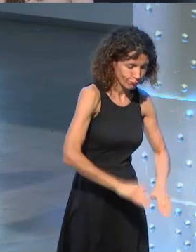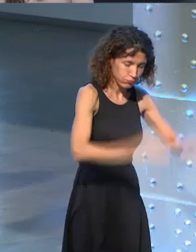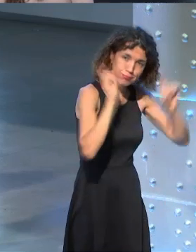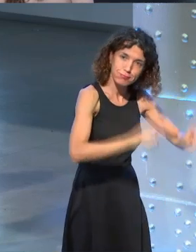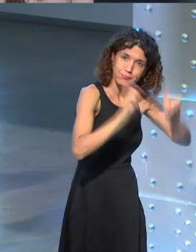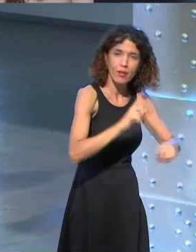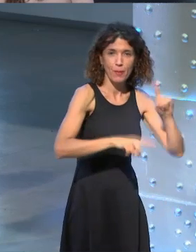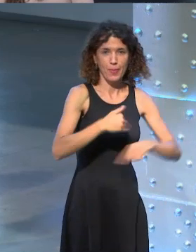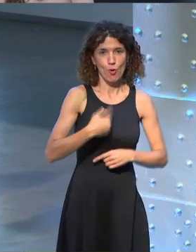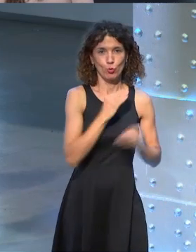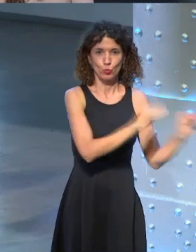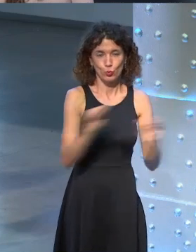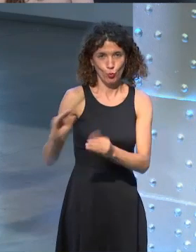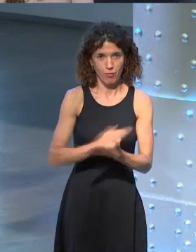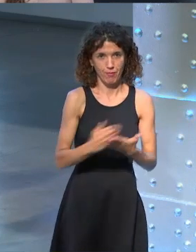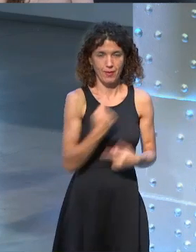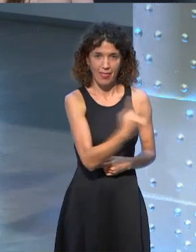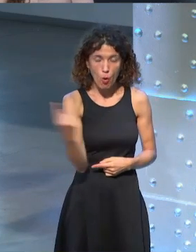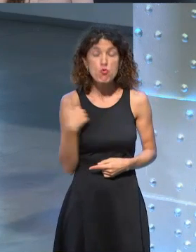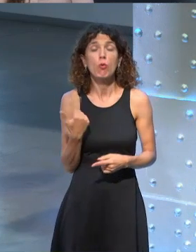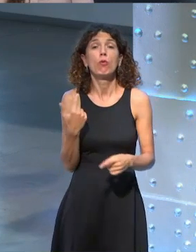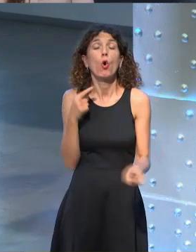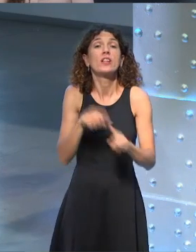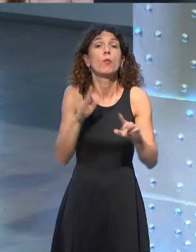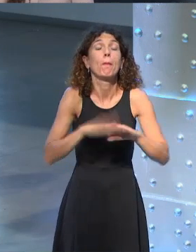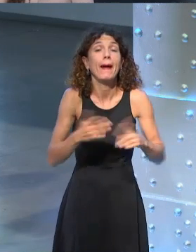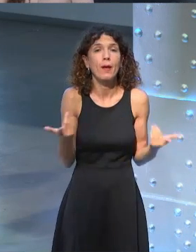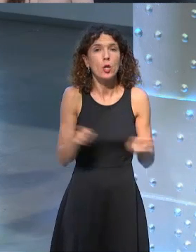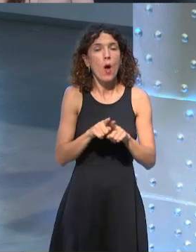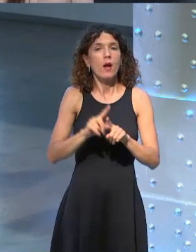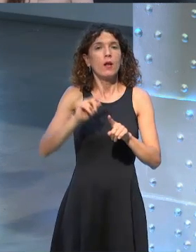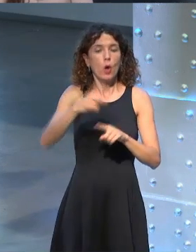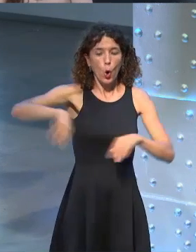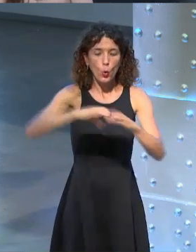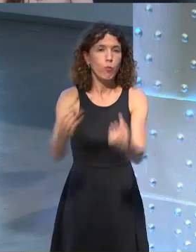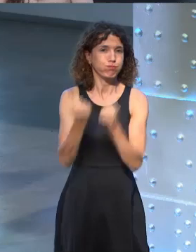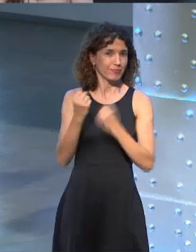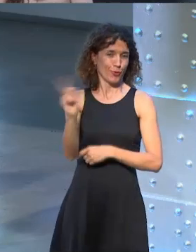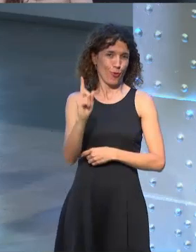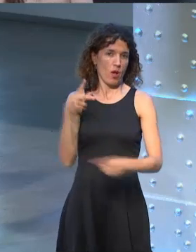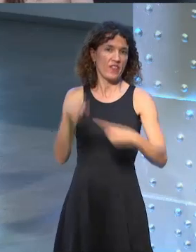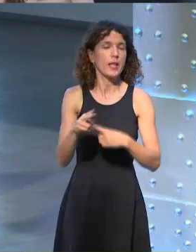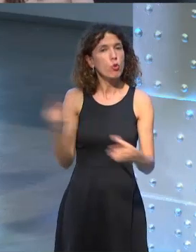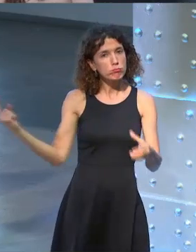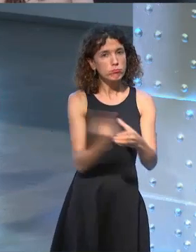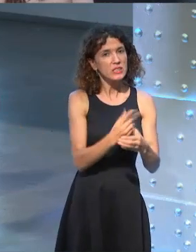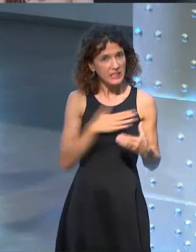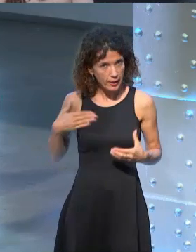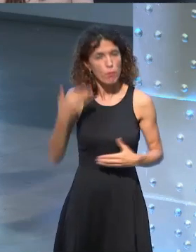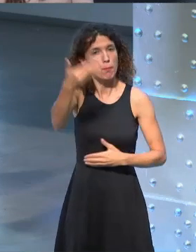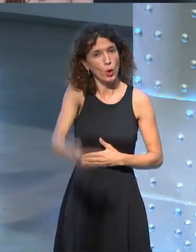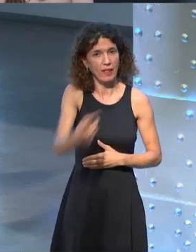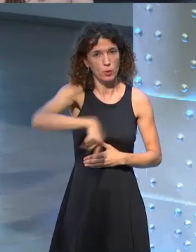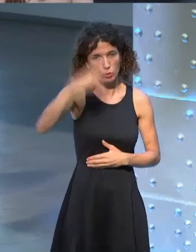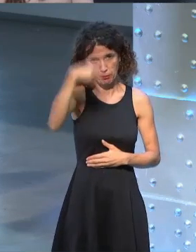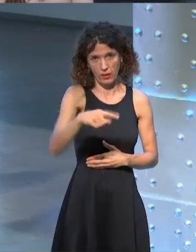asignado. ¿Para qué? Entre otras cosas, para no ser rechazado por el grupo de iguales. Esto es muy importante, que lo tengamos